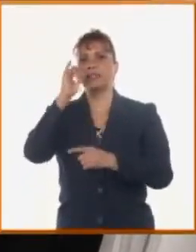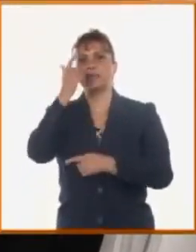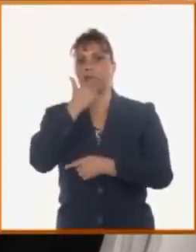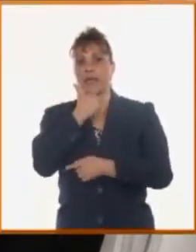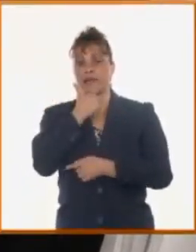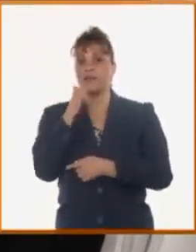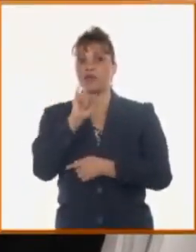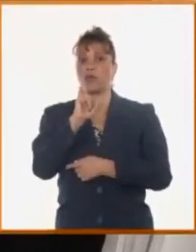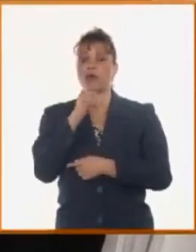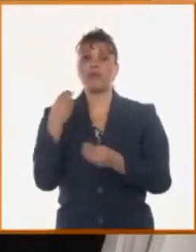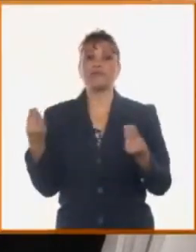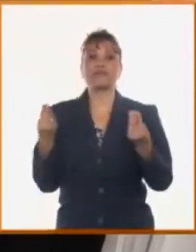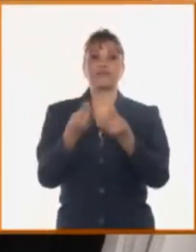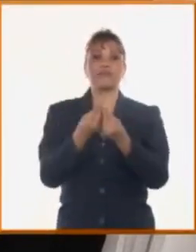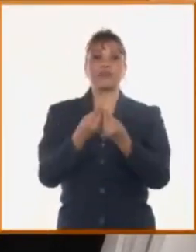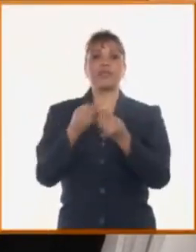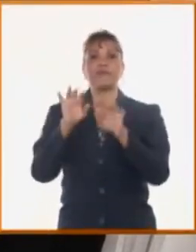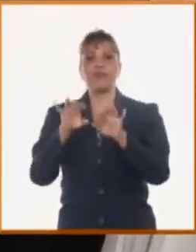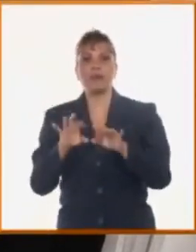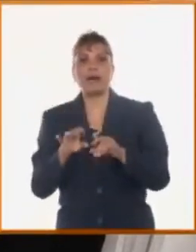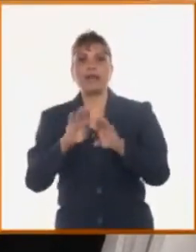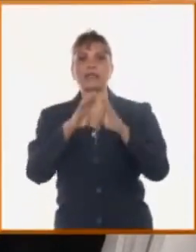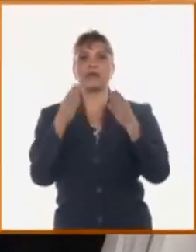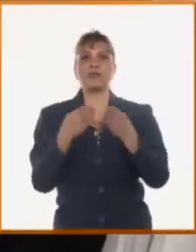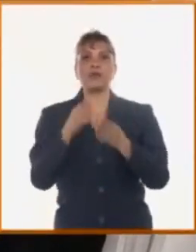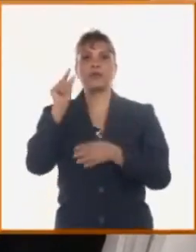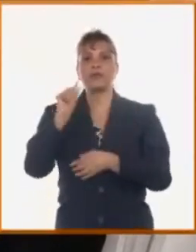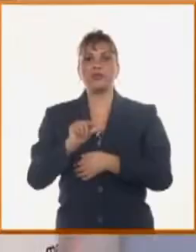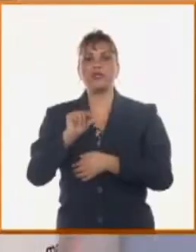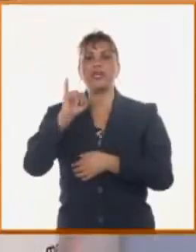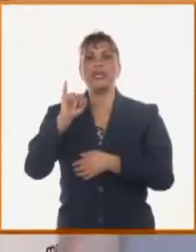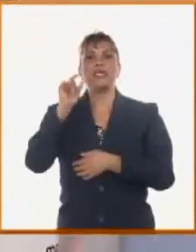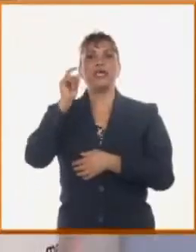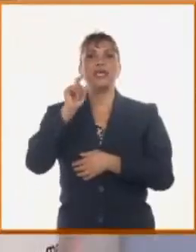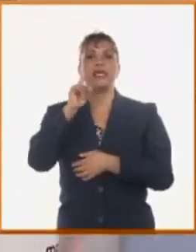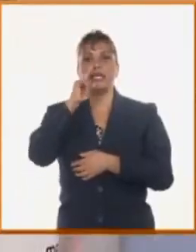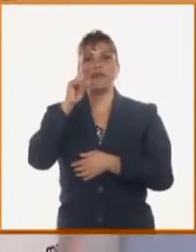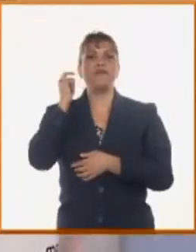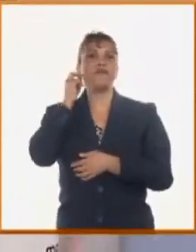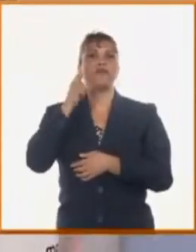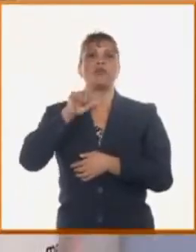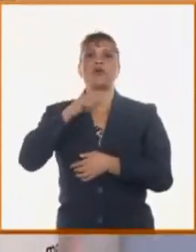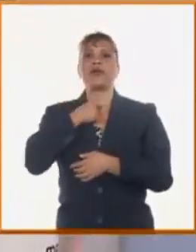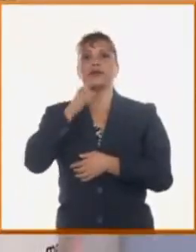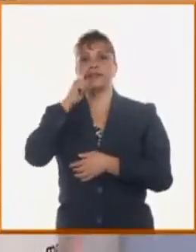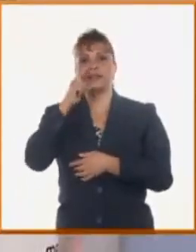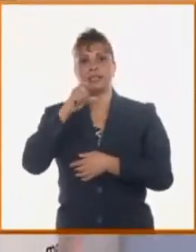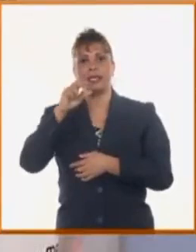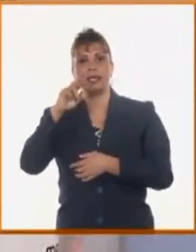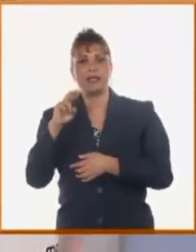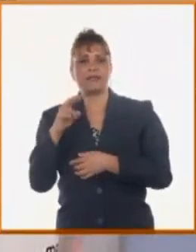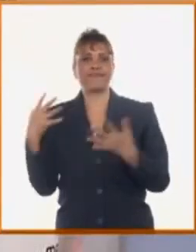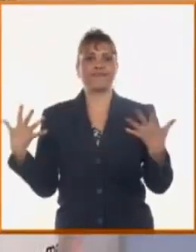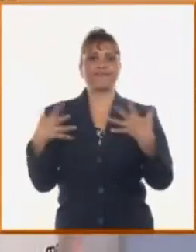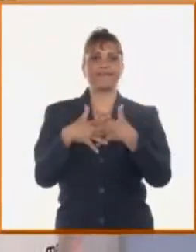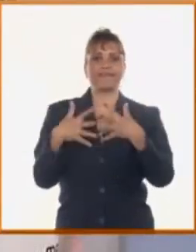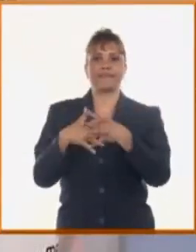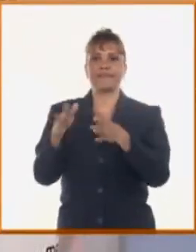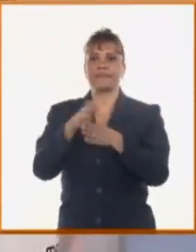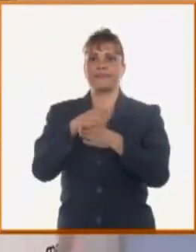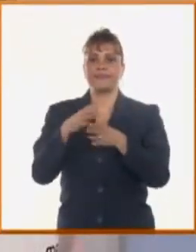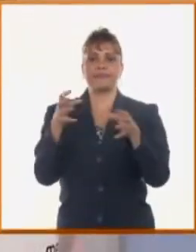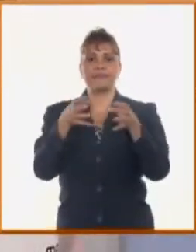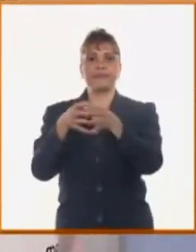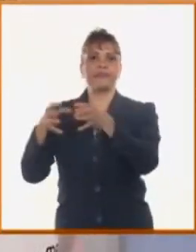que ver también con la capacidad de los influencers, las redes sociales, etc. Ha sido una idea que hemos abrazado desde el principio. Creo que la